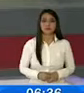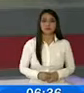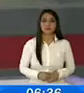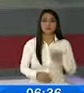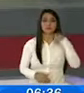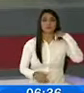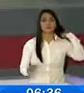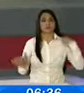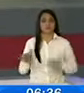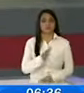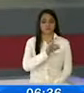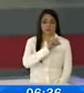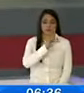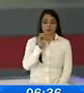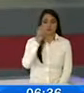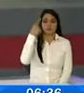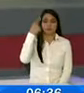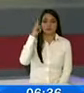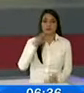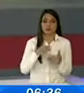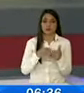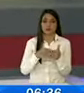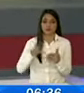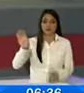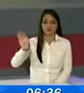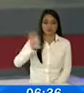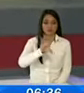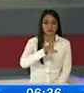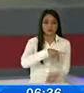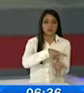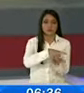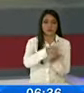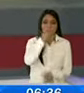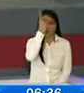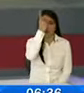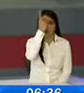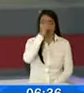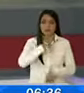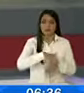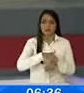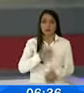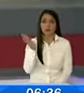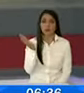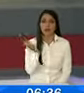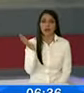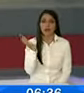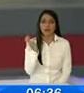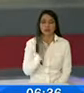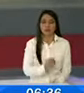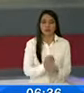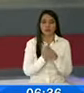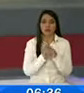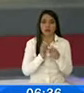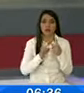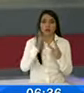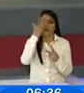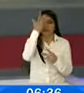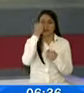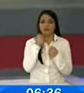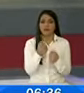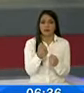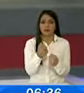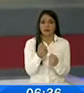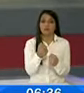más de 100 millones de dólares se invertirán para pagar la deuda por concepto de jubilaciones obligatorias o por enfermedades catastróficas